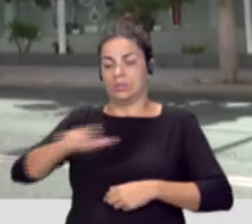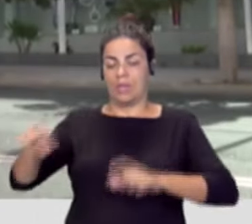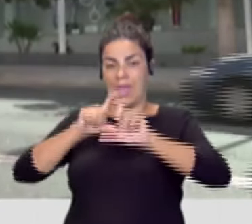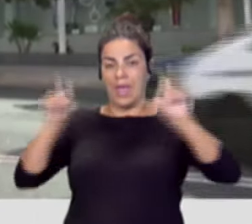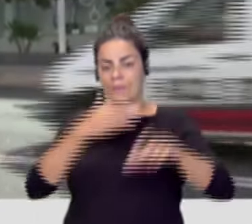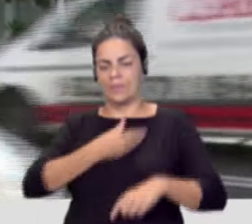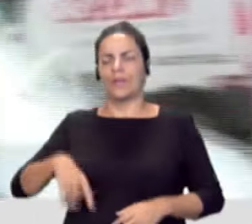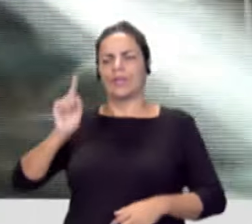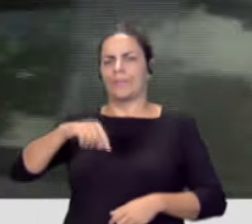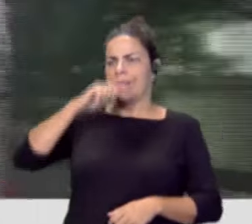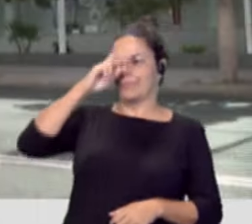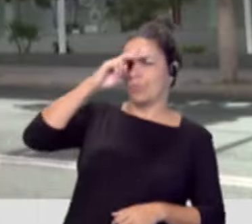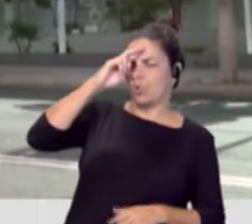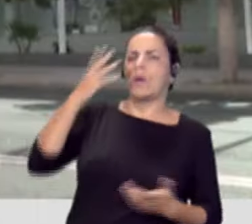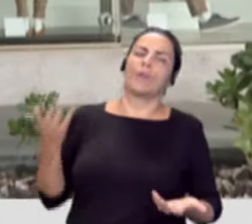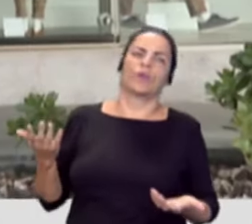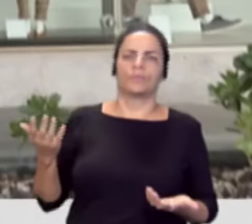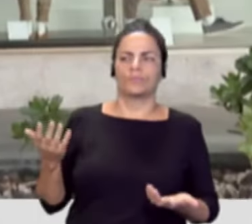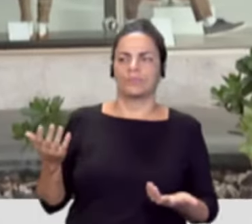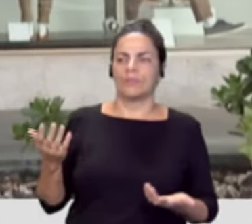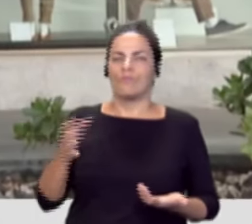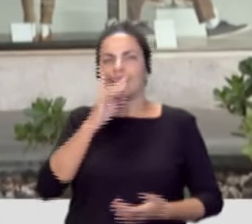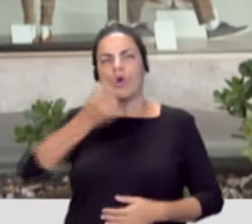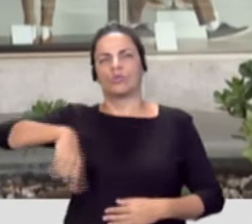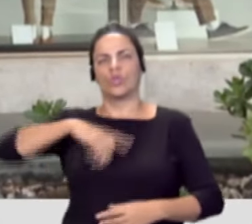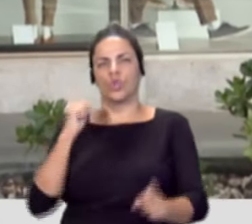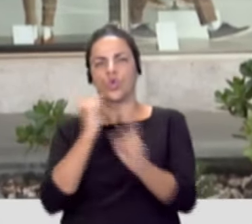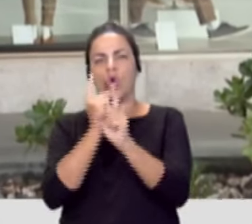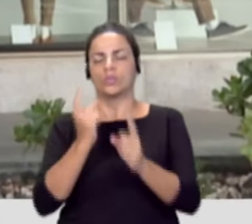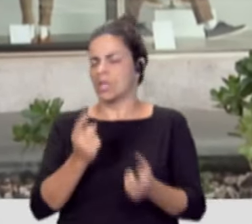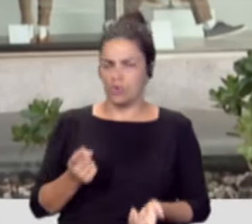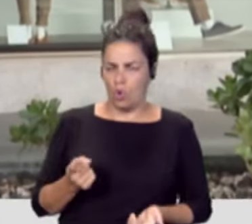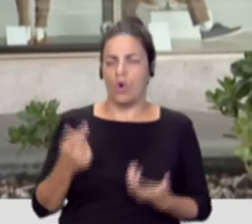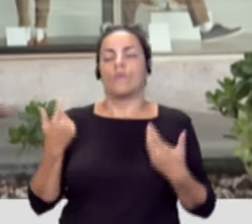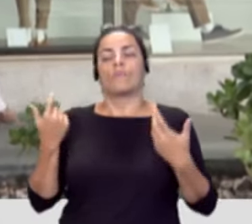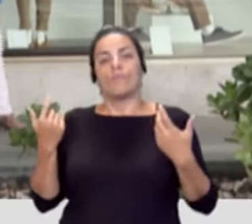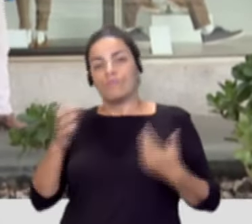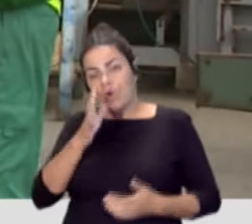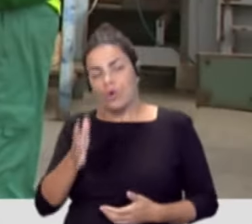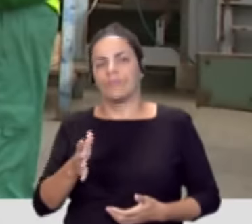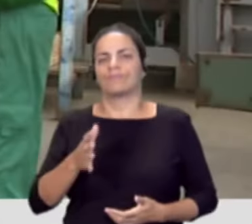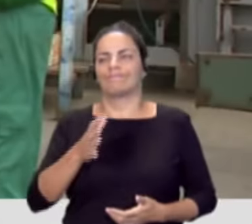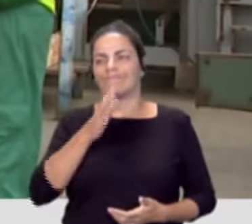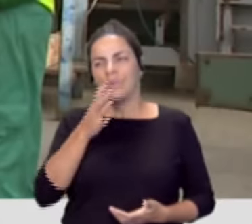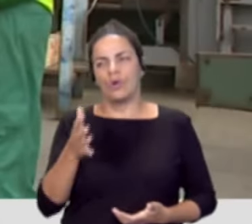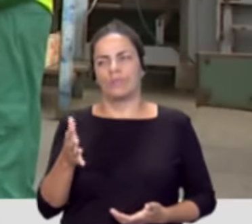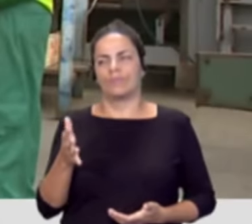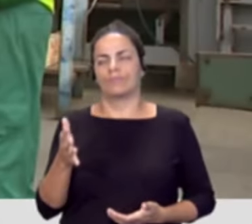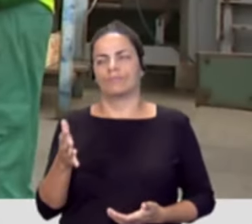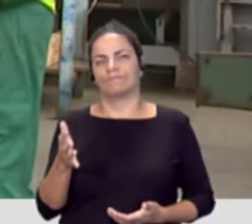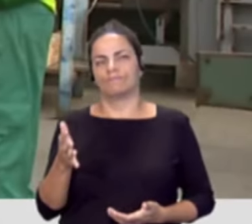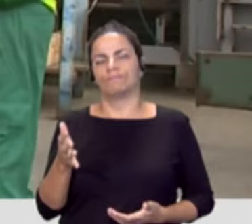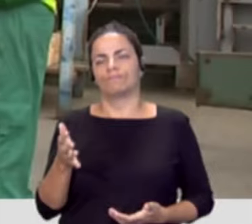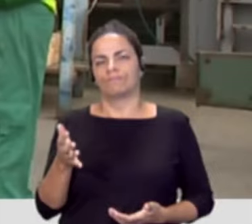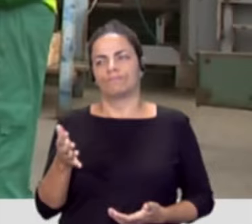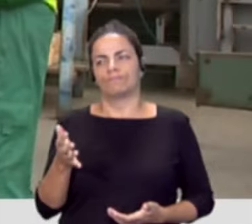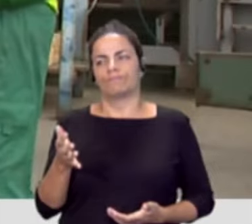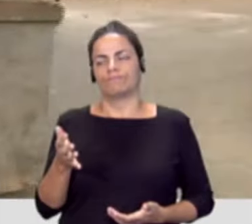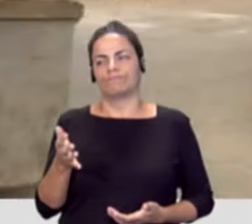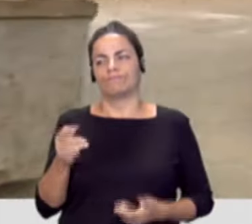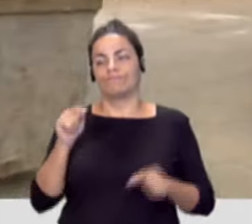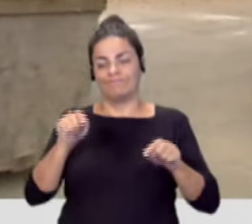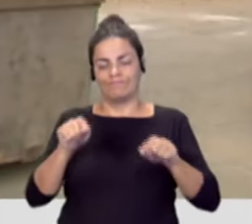no porque realmente estemos, digamos, en contra, sino que lo que no nos gusta es que sea tabla rasa en el sentido de que se vaya a